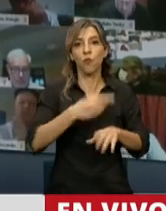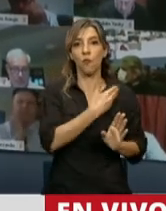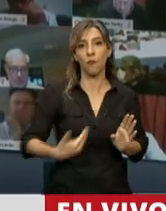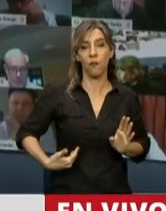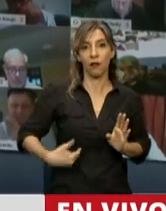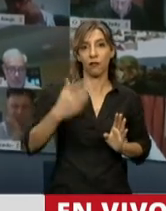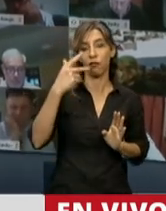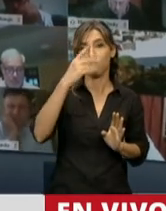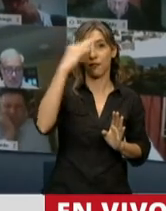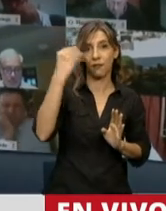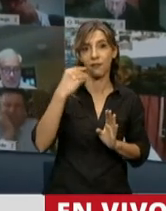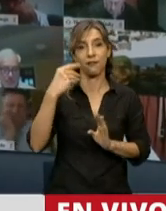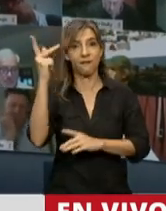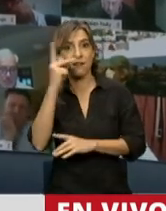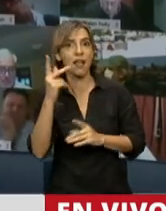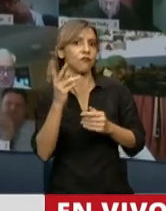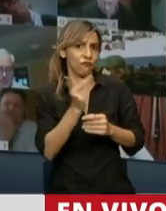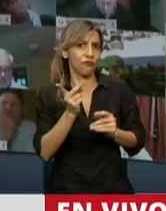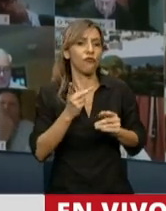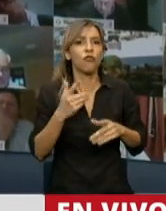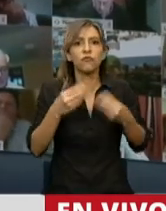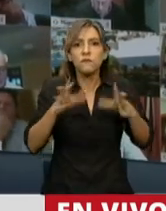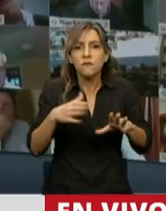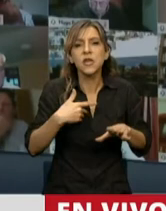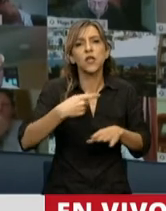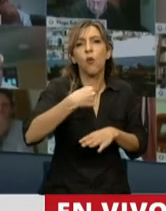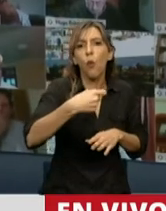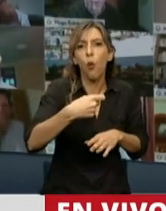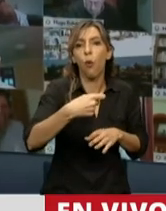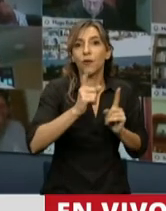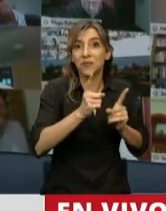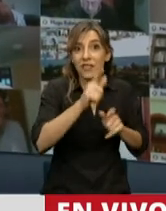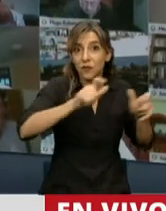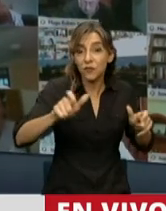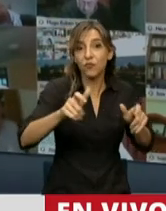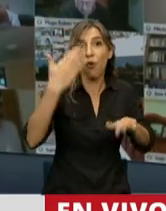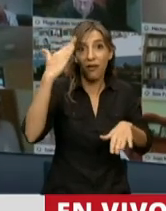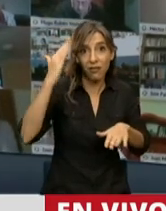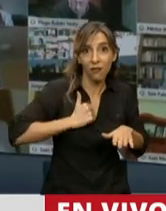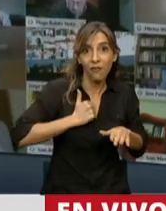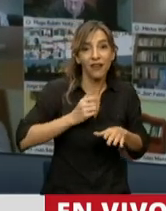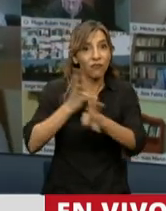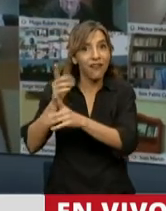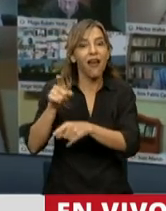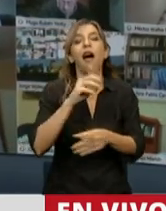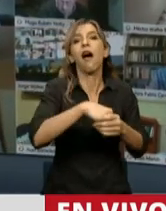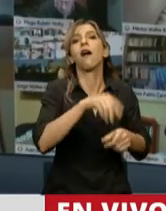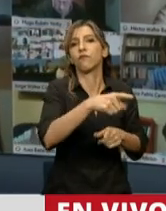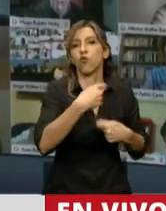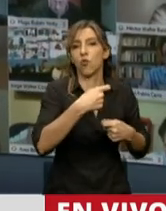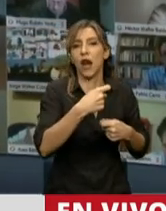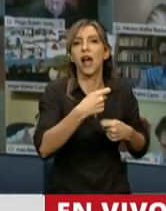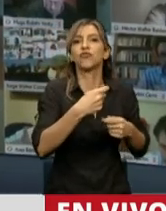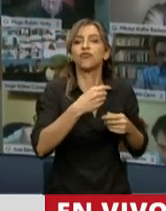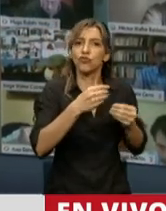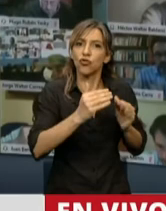eleva a tres jubilaciones mínimas la pensión a nuestros veteranos y se construye e inaugura el Museo de